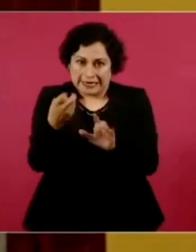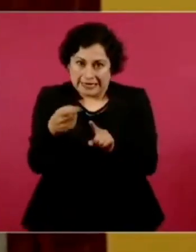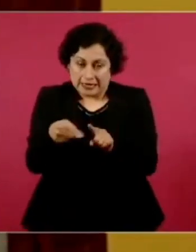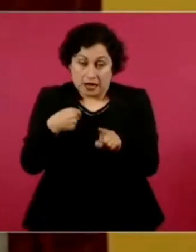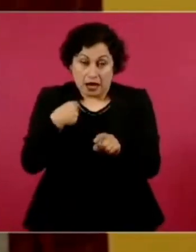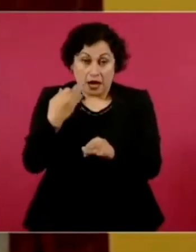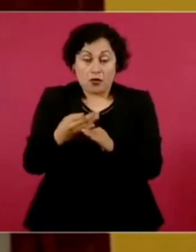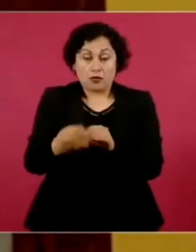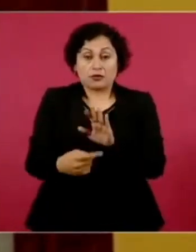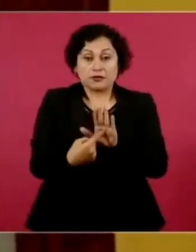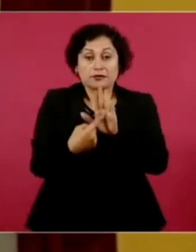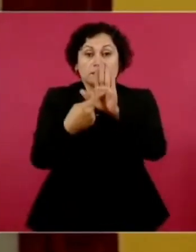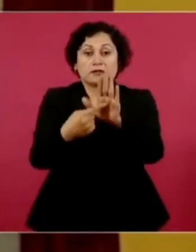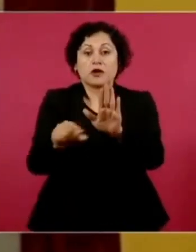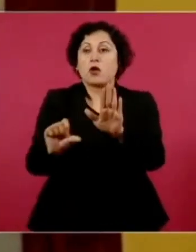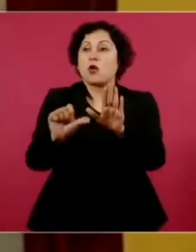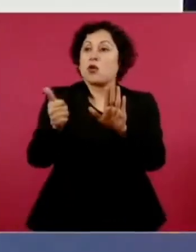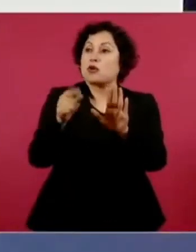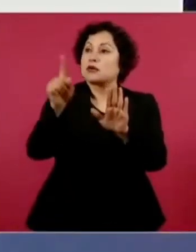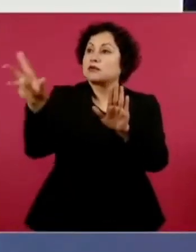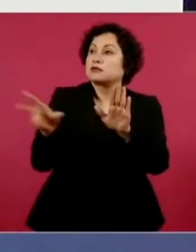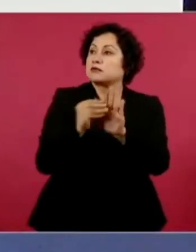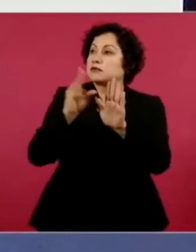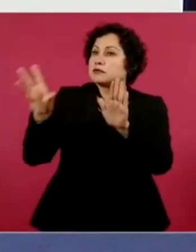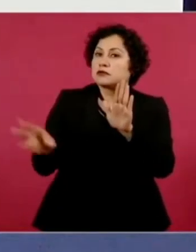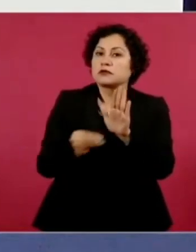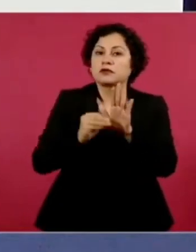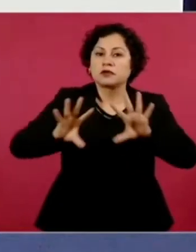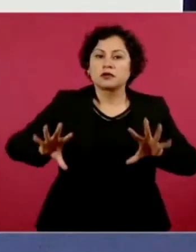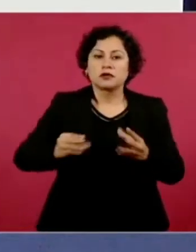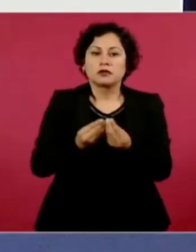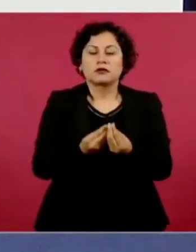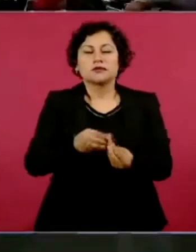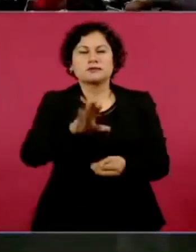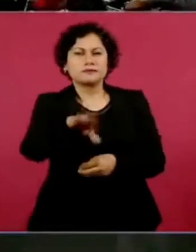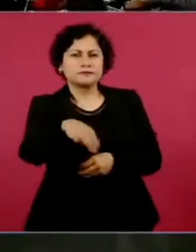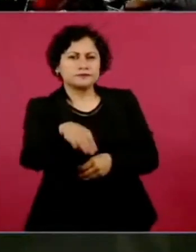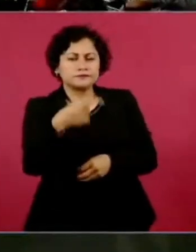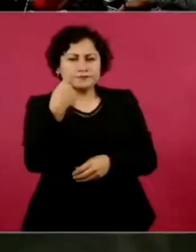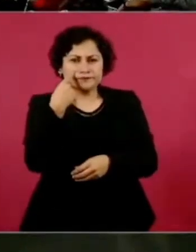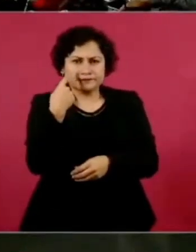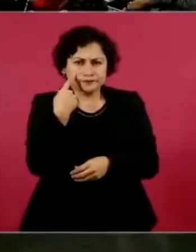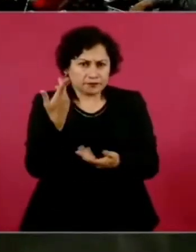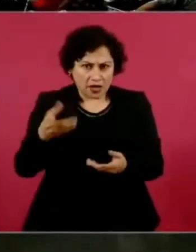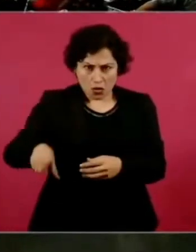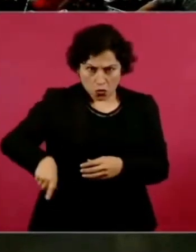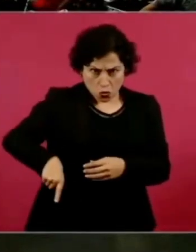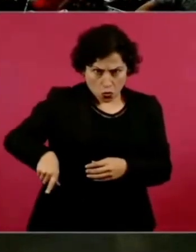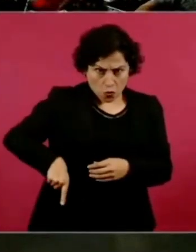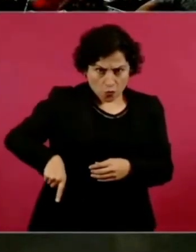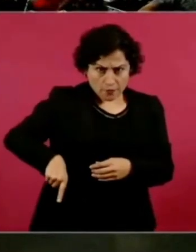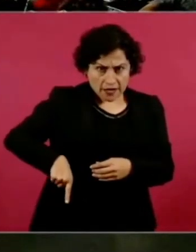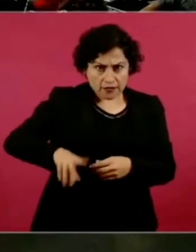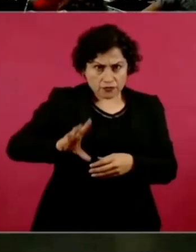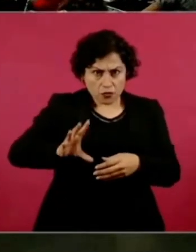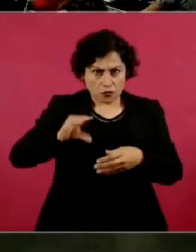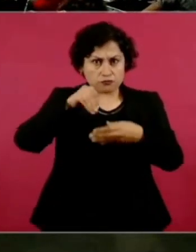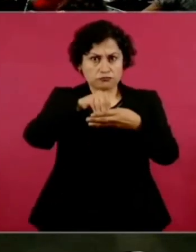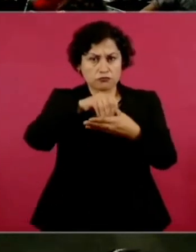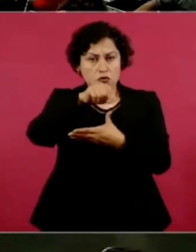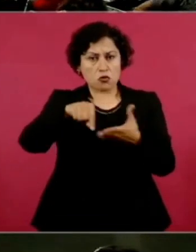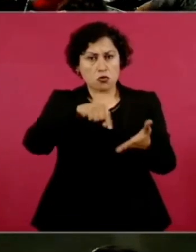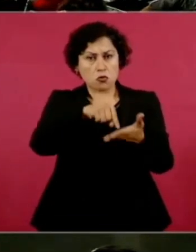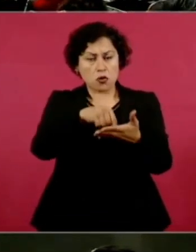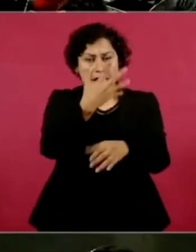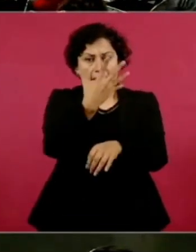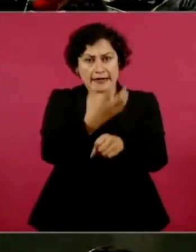dos encuestadoras. ¿Se puede decir que el gobierno está dentro del top 5 de… ¿Mande? ¿Se puede decir que su gobierno está dentro del top 5